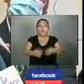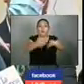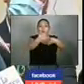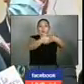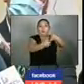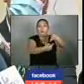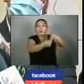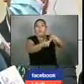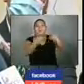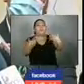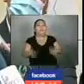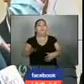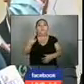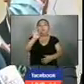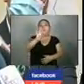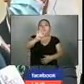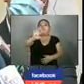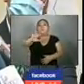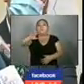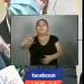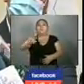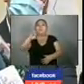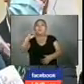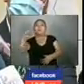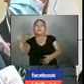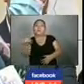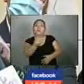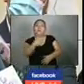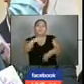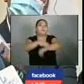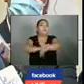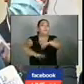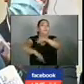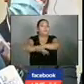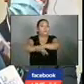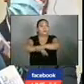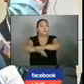de 45.000 delincuentes detenidos.